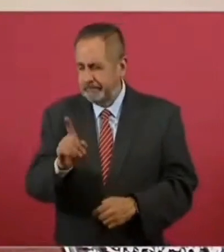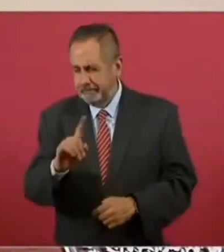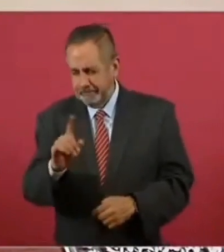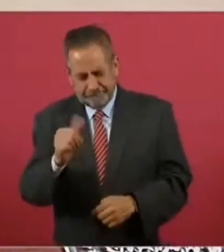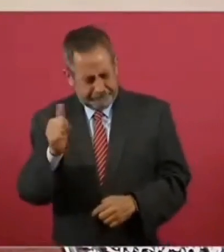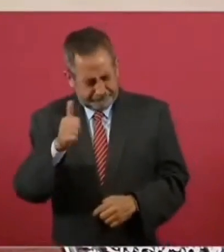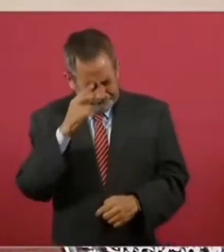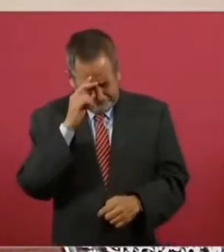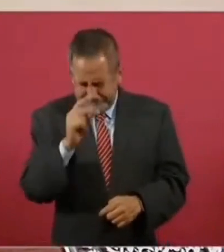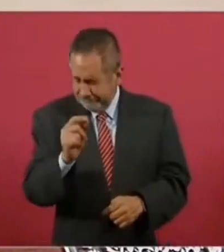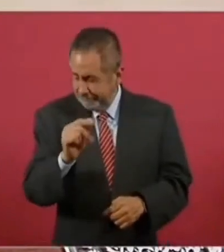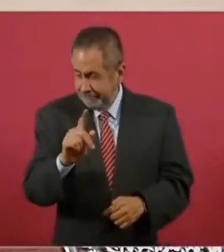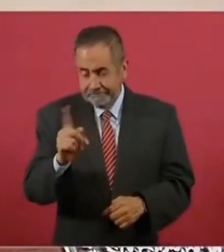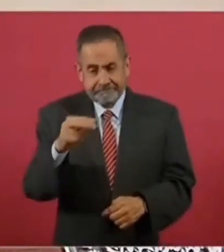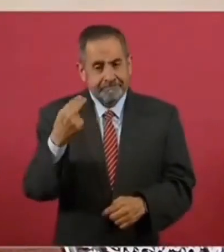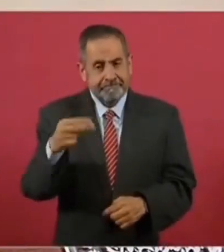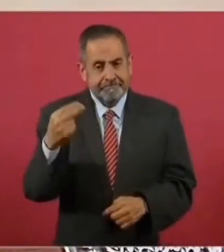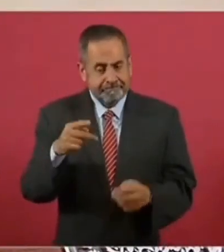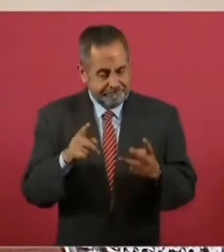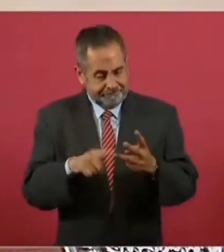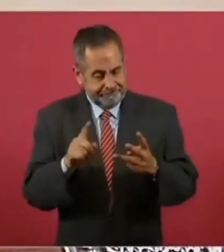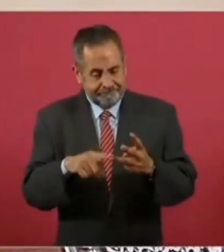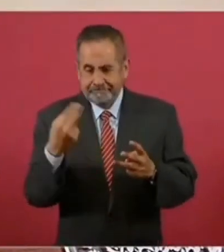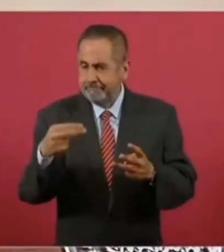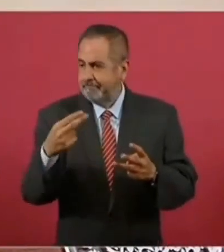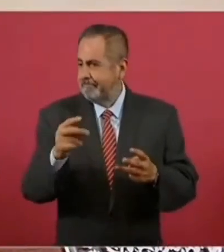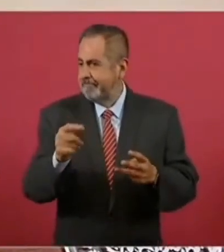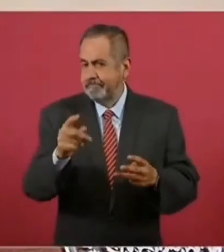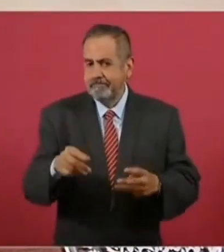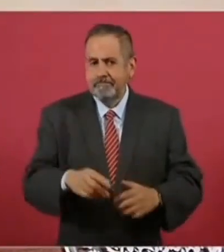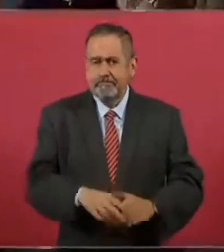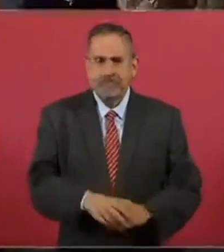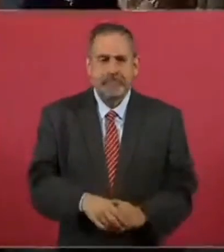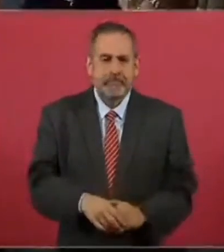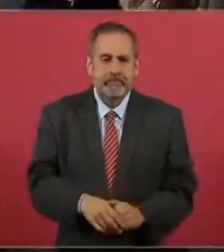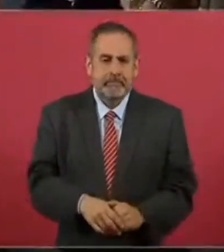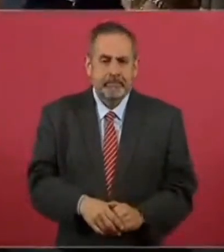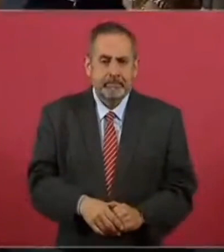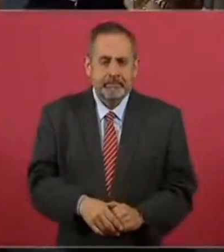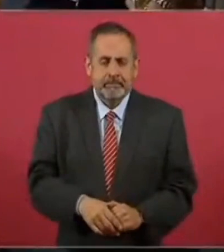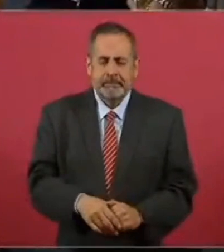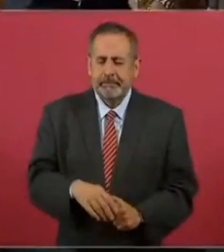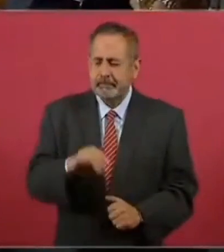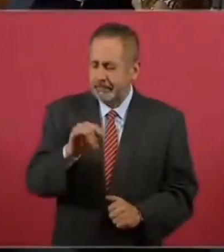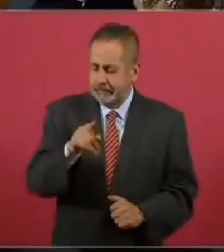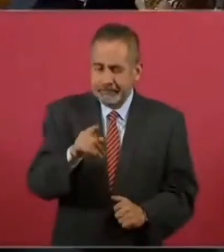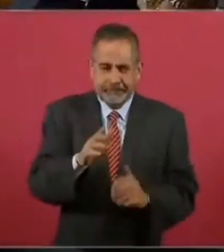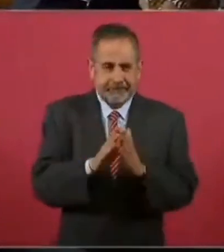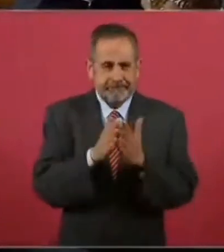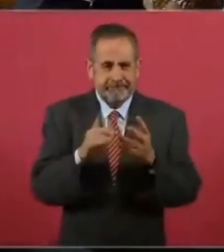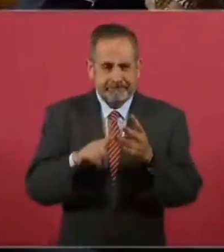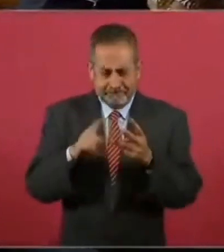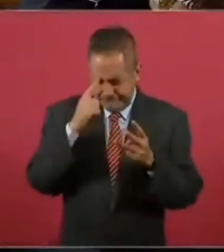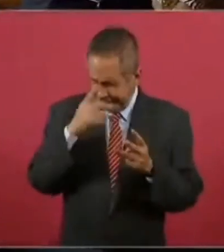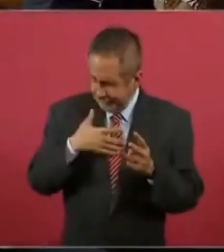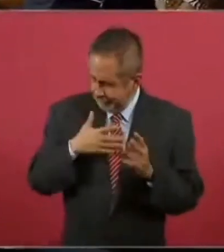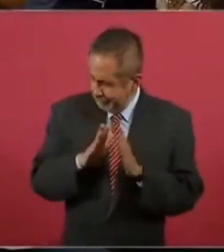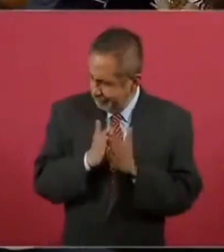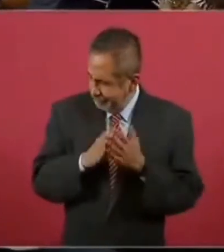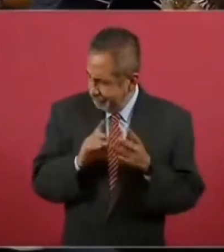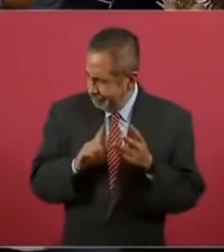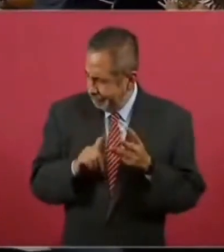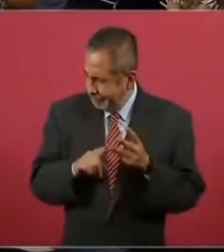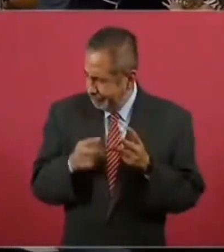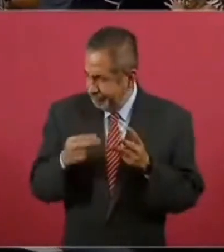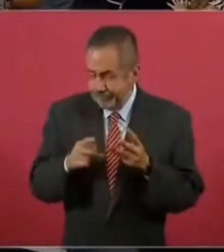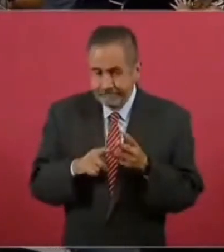en el... No. ¿Son los de Carmelita eran ellos? Sí, está en... Yo lo tengo en el libro, es